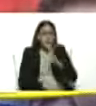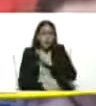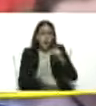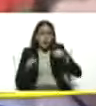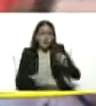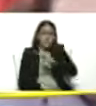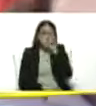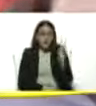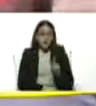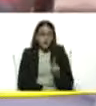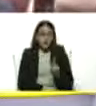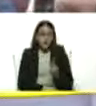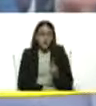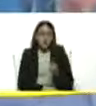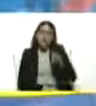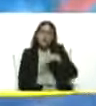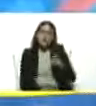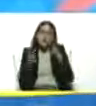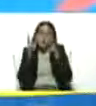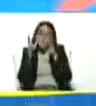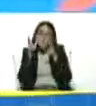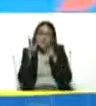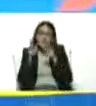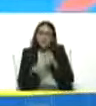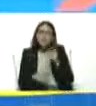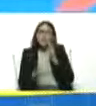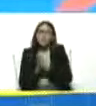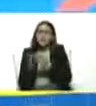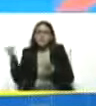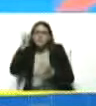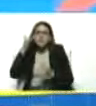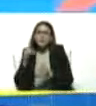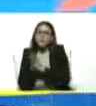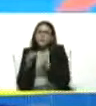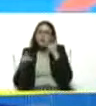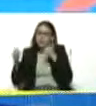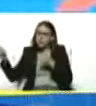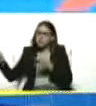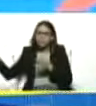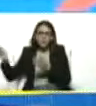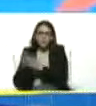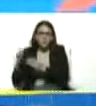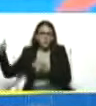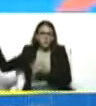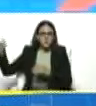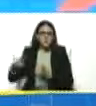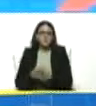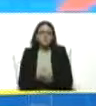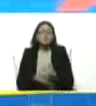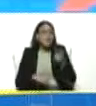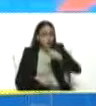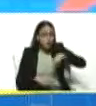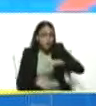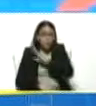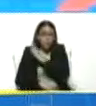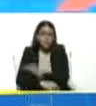ahí, estamos pendientes de Bolivia, contéstale por favor. Y las fuerzas productivas en Venezuela